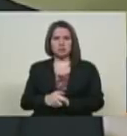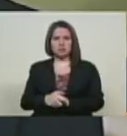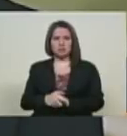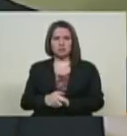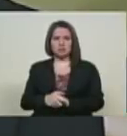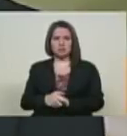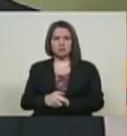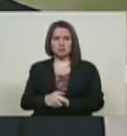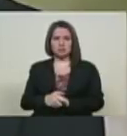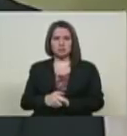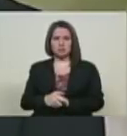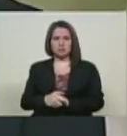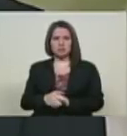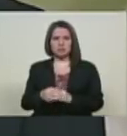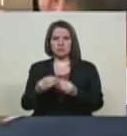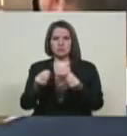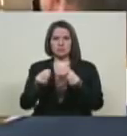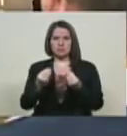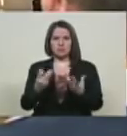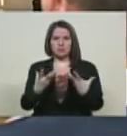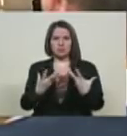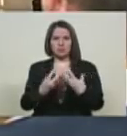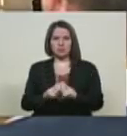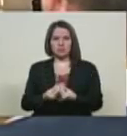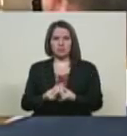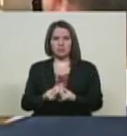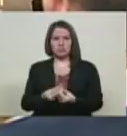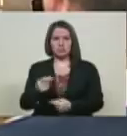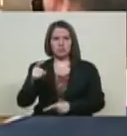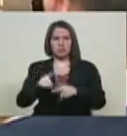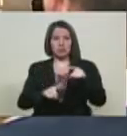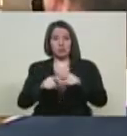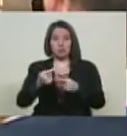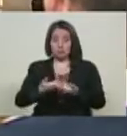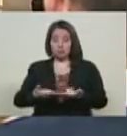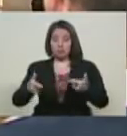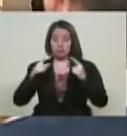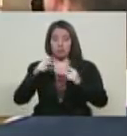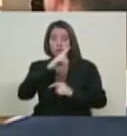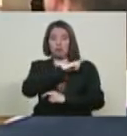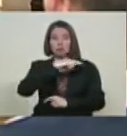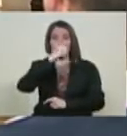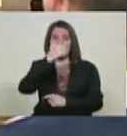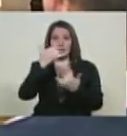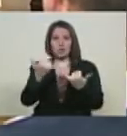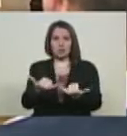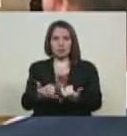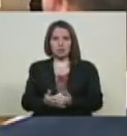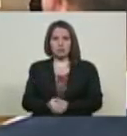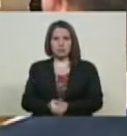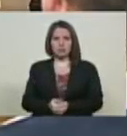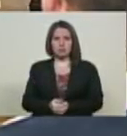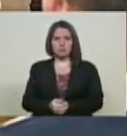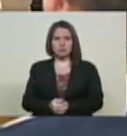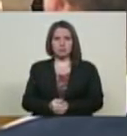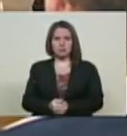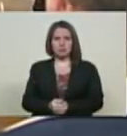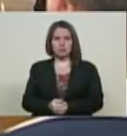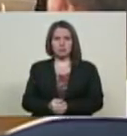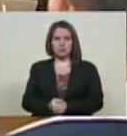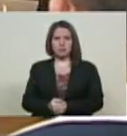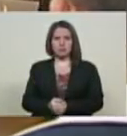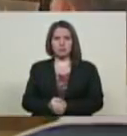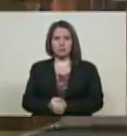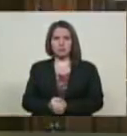estén pendientes, nosotros vayamos con permiso de las autoridades correspondientes, de las autoridades judiciales, vayamos